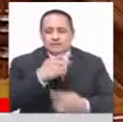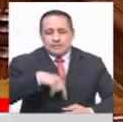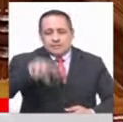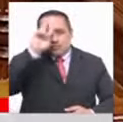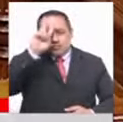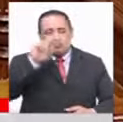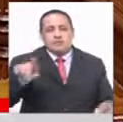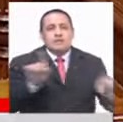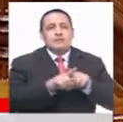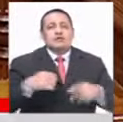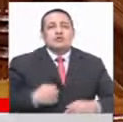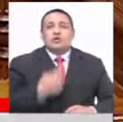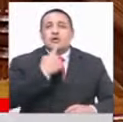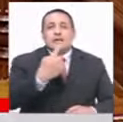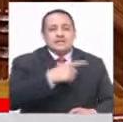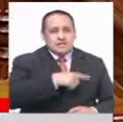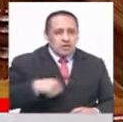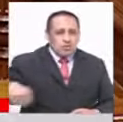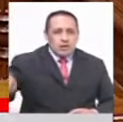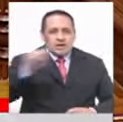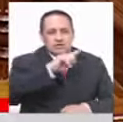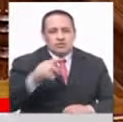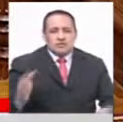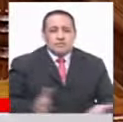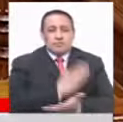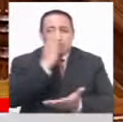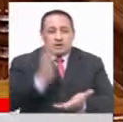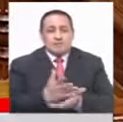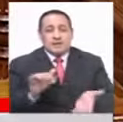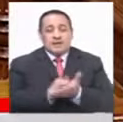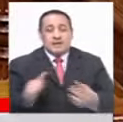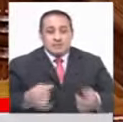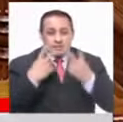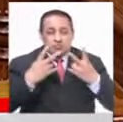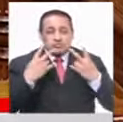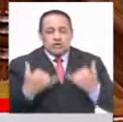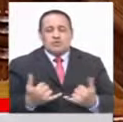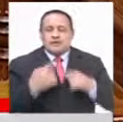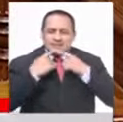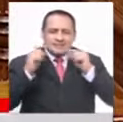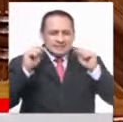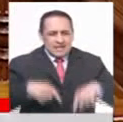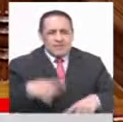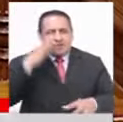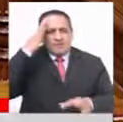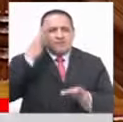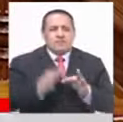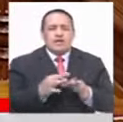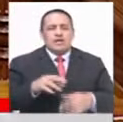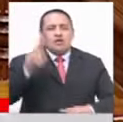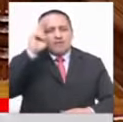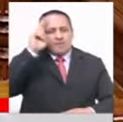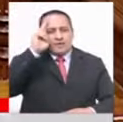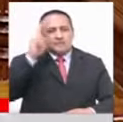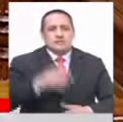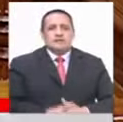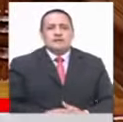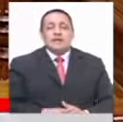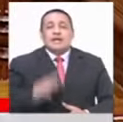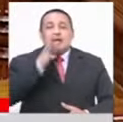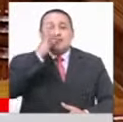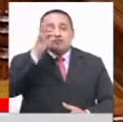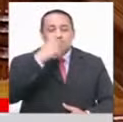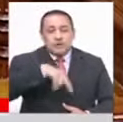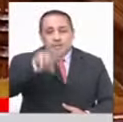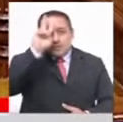nacional, les digo que pese a la crisis por la que atravesamos, debemos tener fe y confianza en el futuro